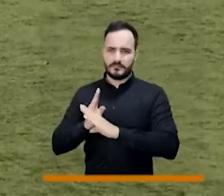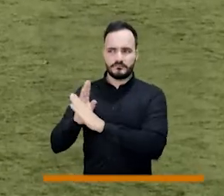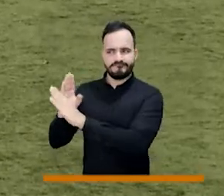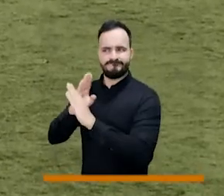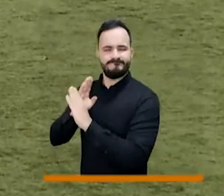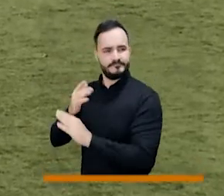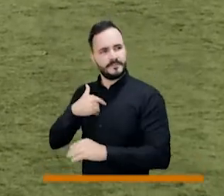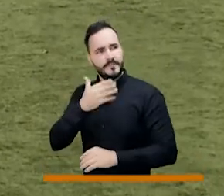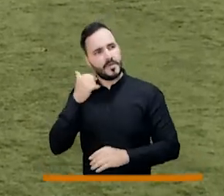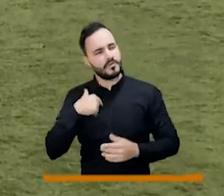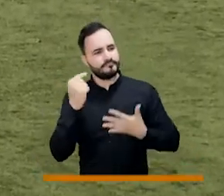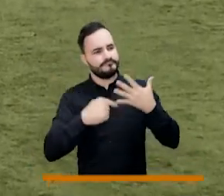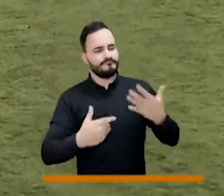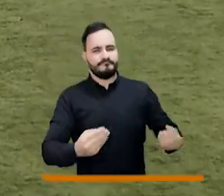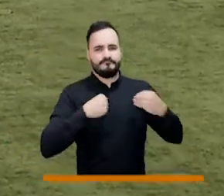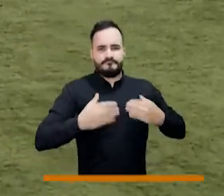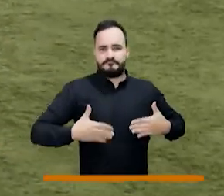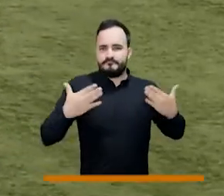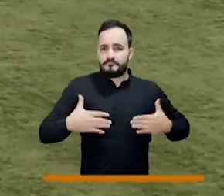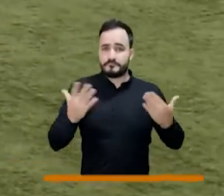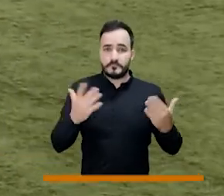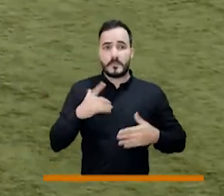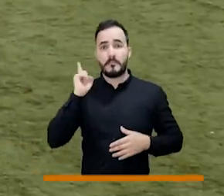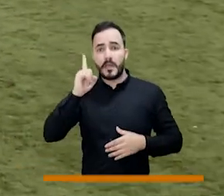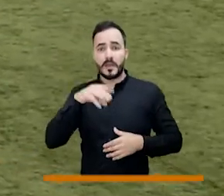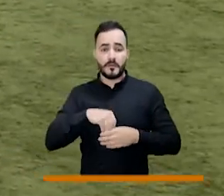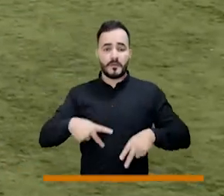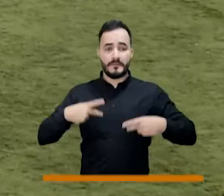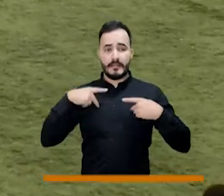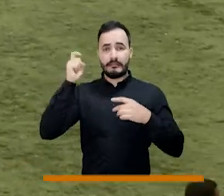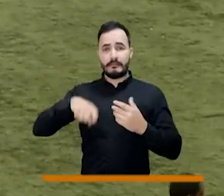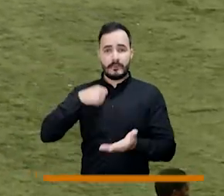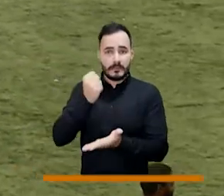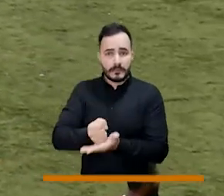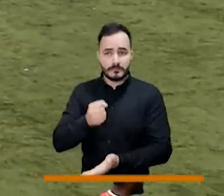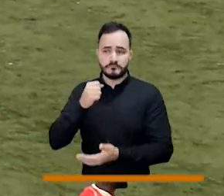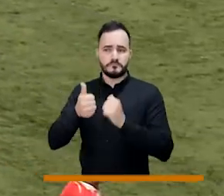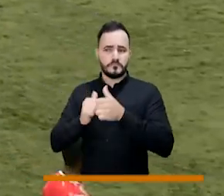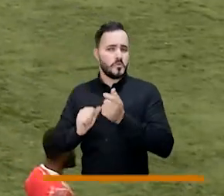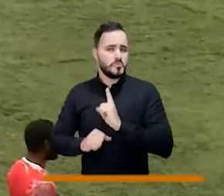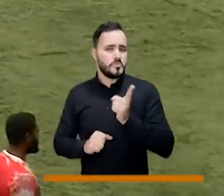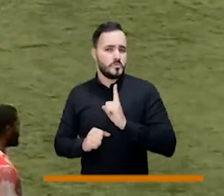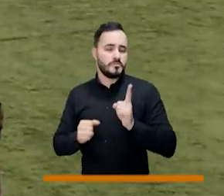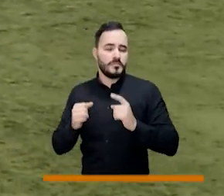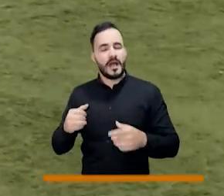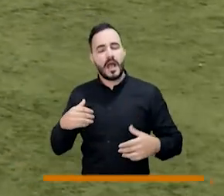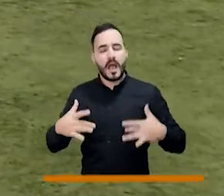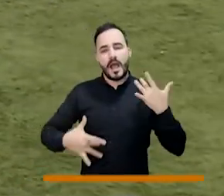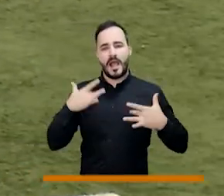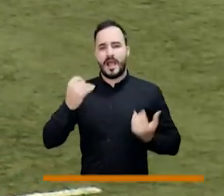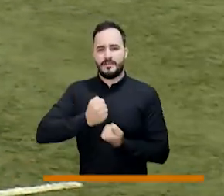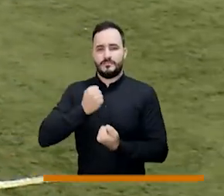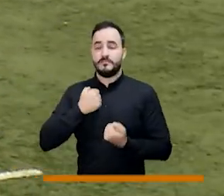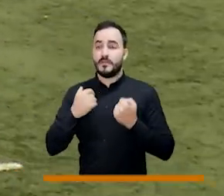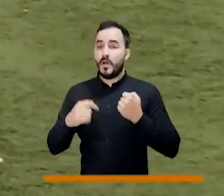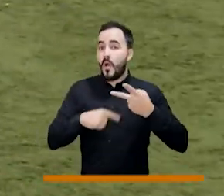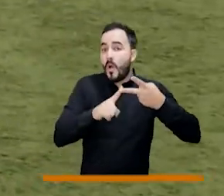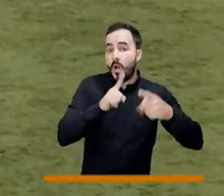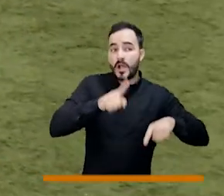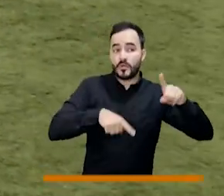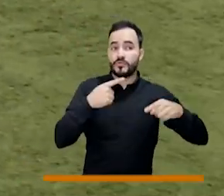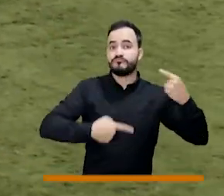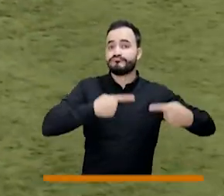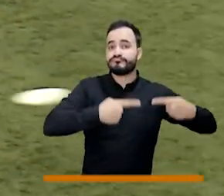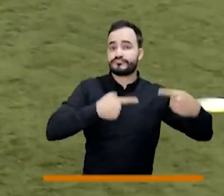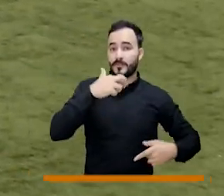tengan otros proyectos de vida que no necesariamente estén vinculados al deporte. Pero también está la oferta del deporte competitivo que puede llevar a que los